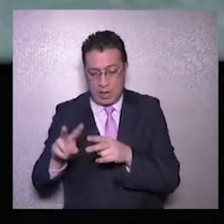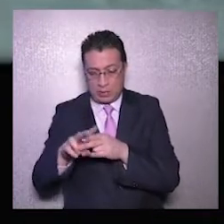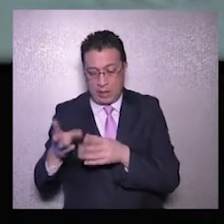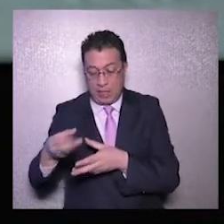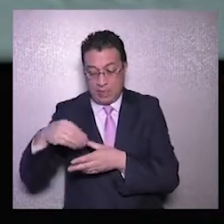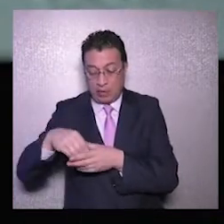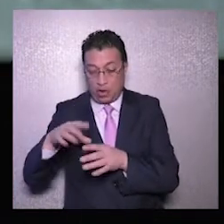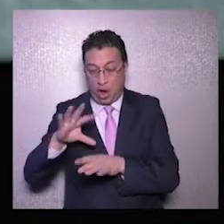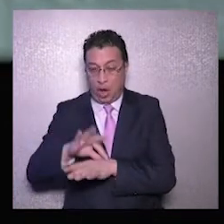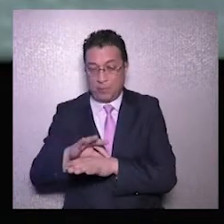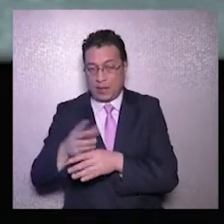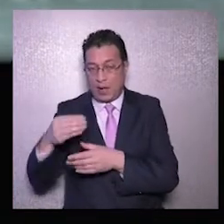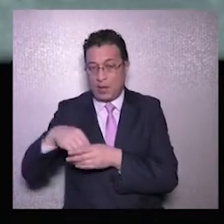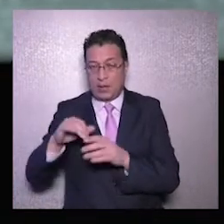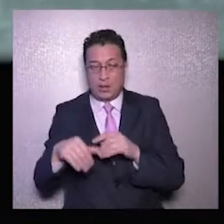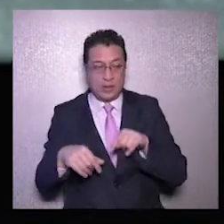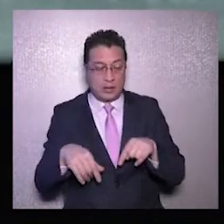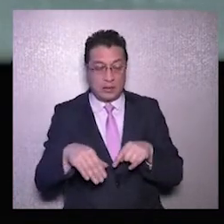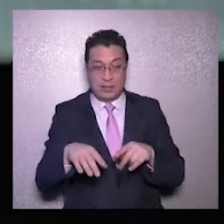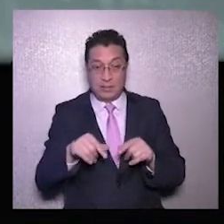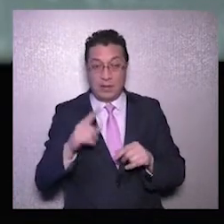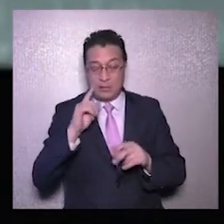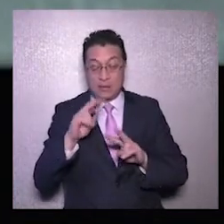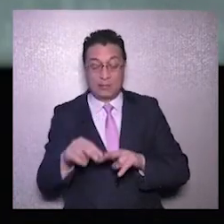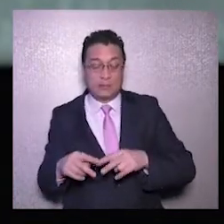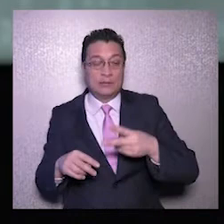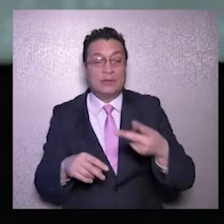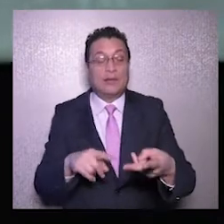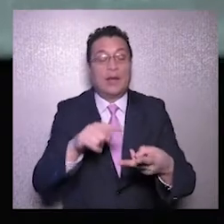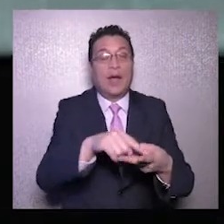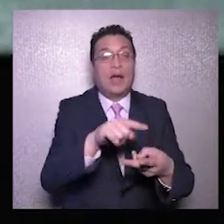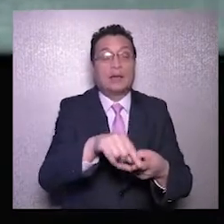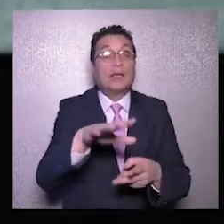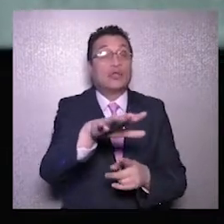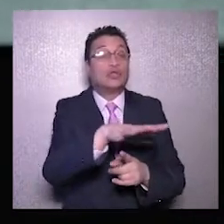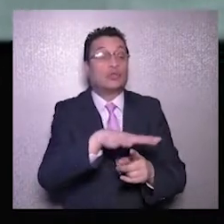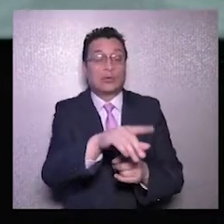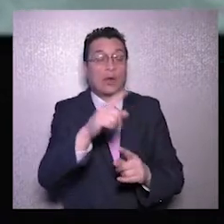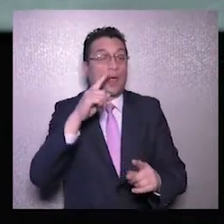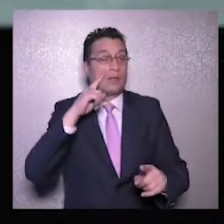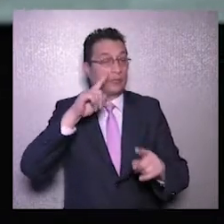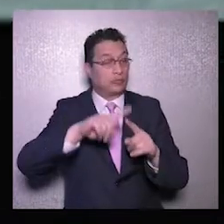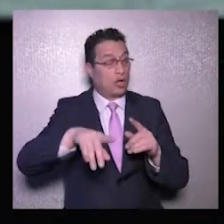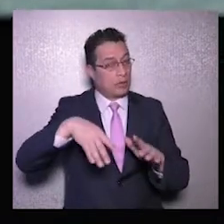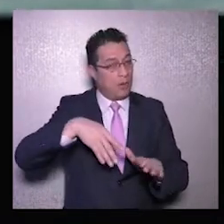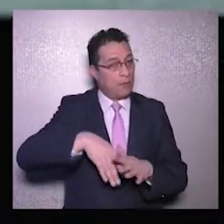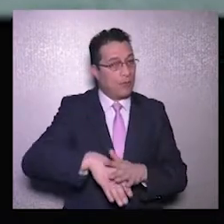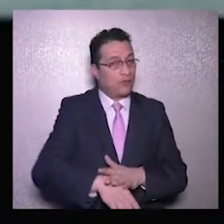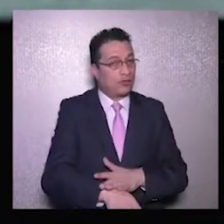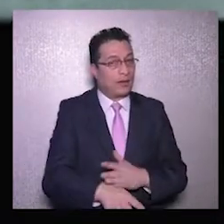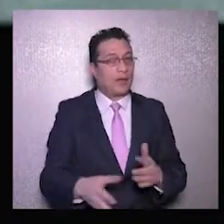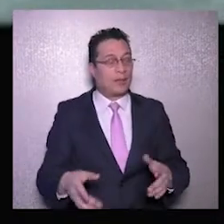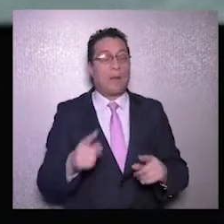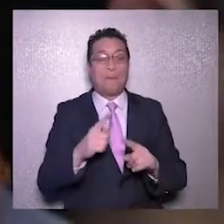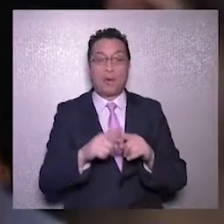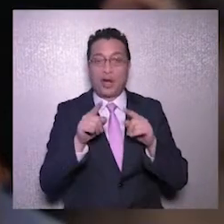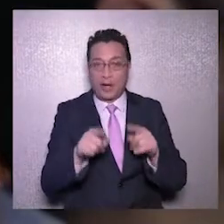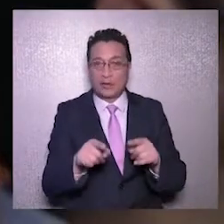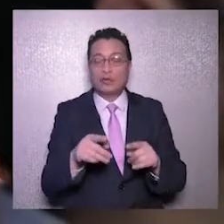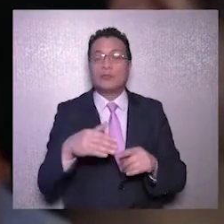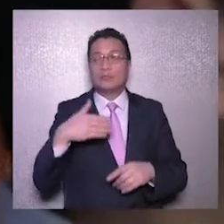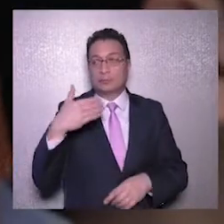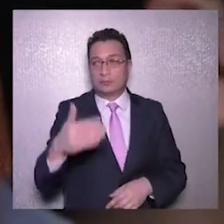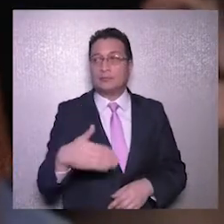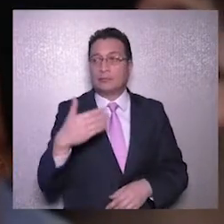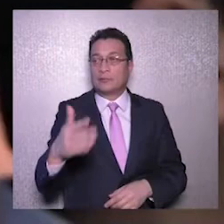del hospital o dentro de la consulta a estas situaciones que no conocemos en profundidad. Por lo tanto, es